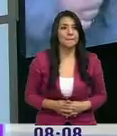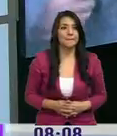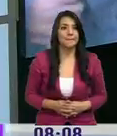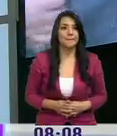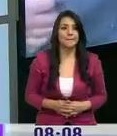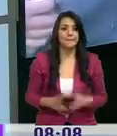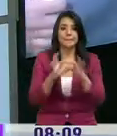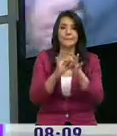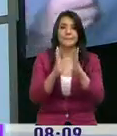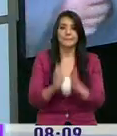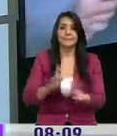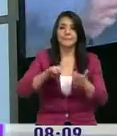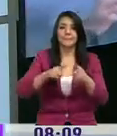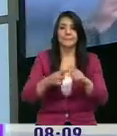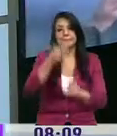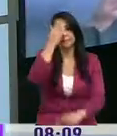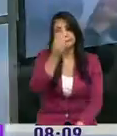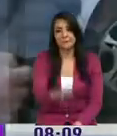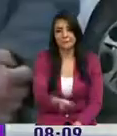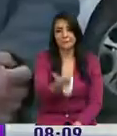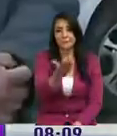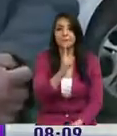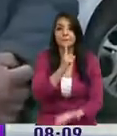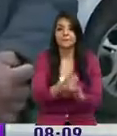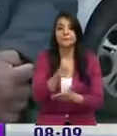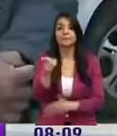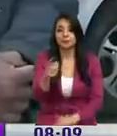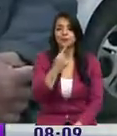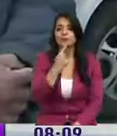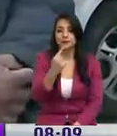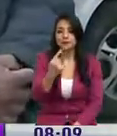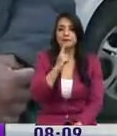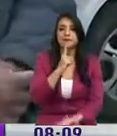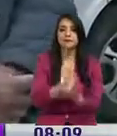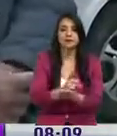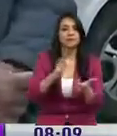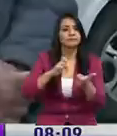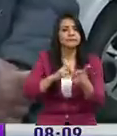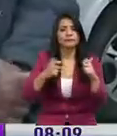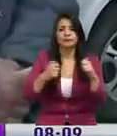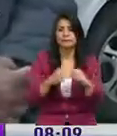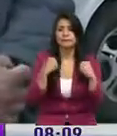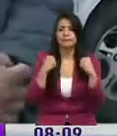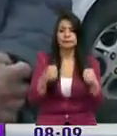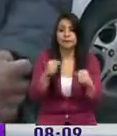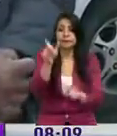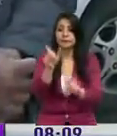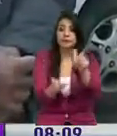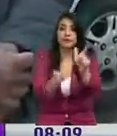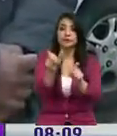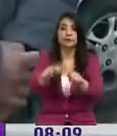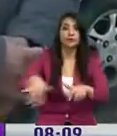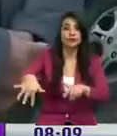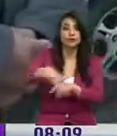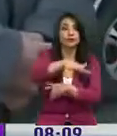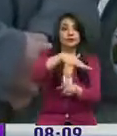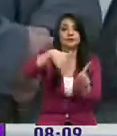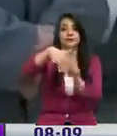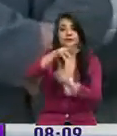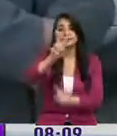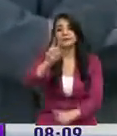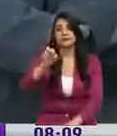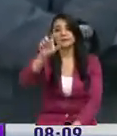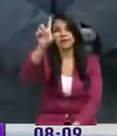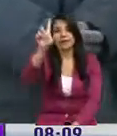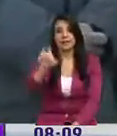robert amigos televidentes buenos días así es roberto lo has dicho es un dolor de cabeza para los vecinos de aquí del jardín del valle